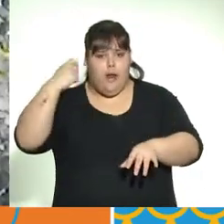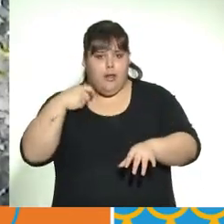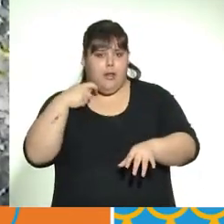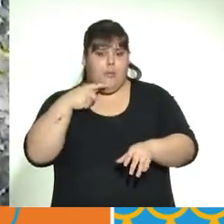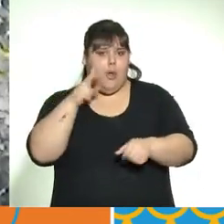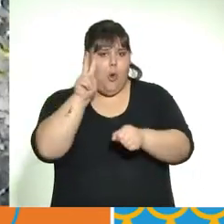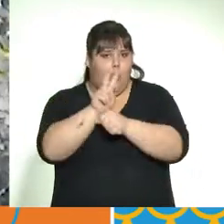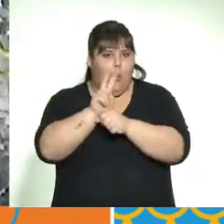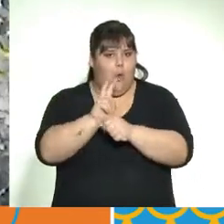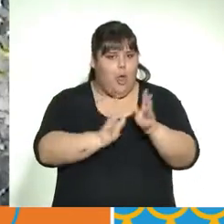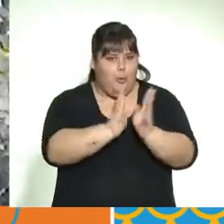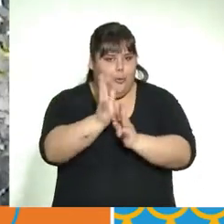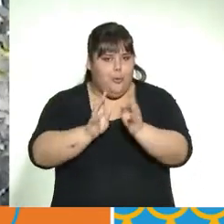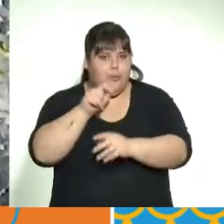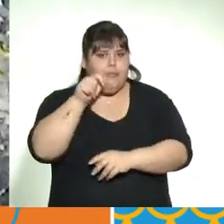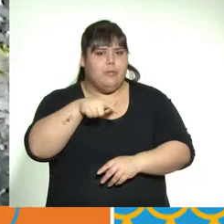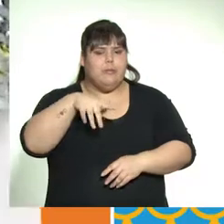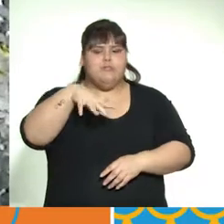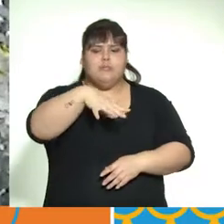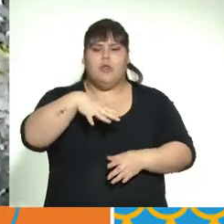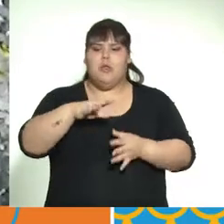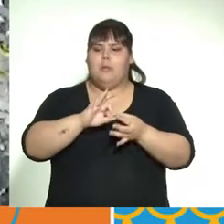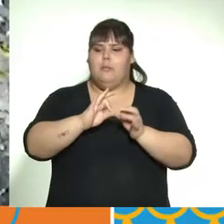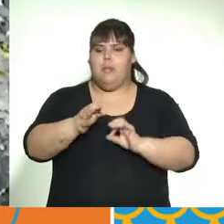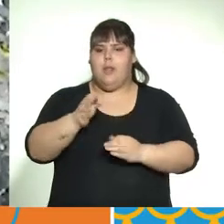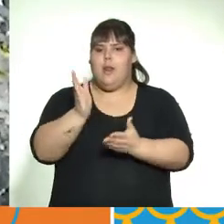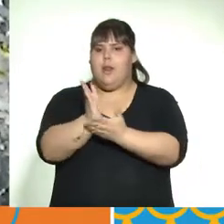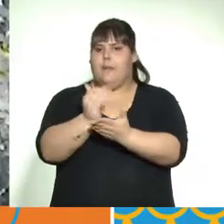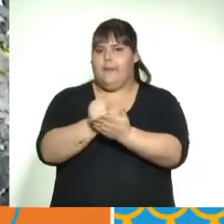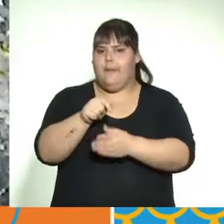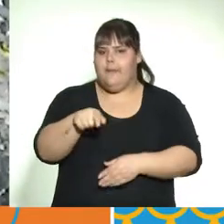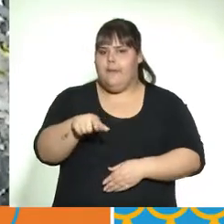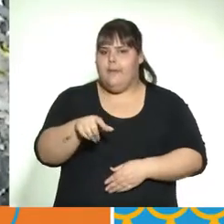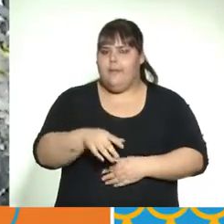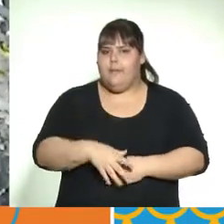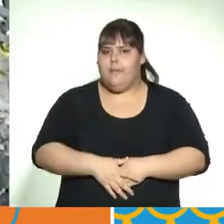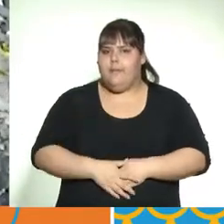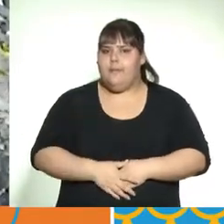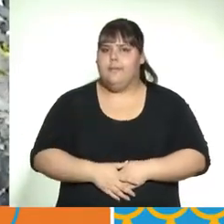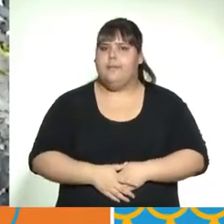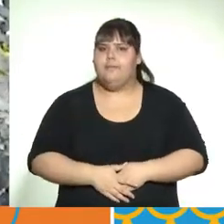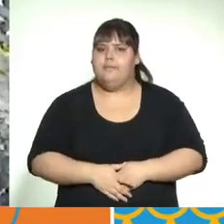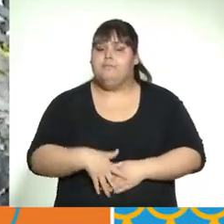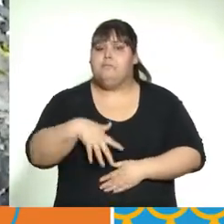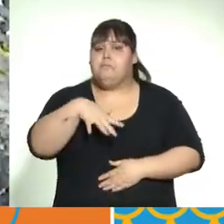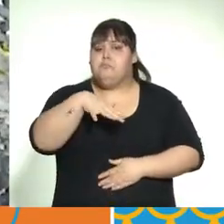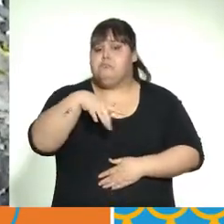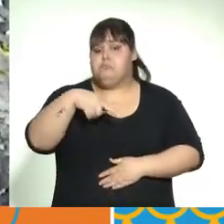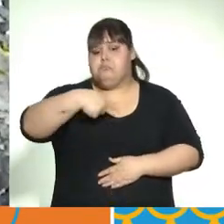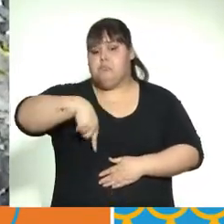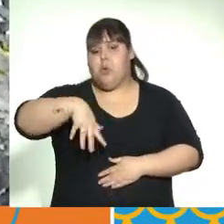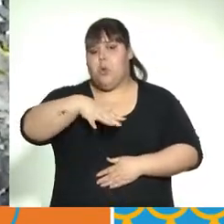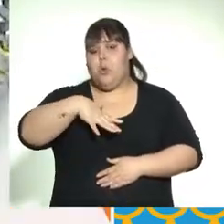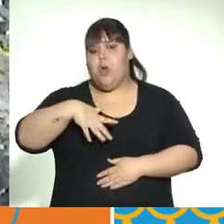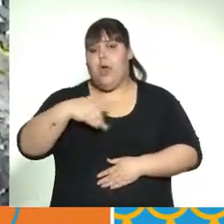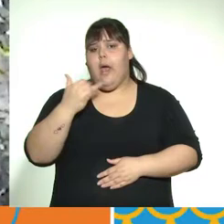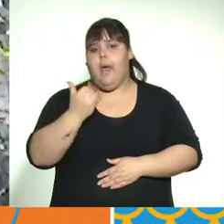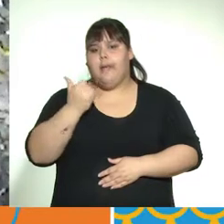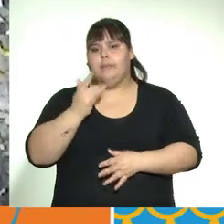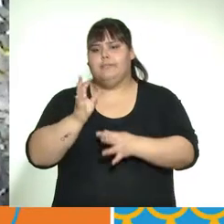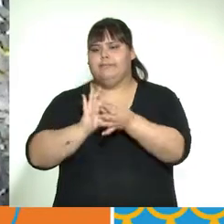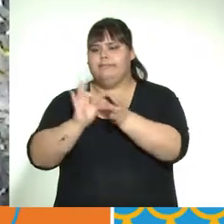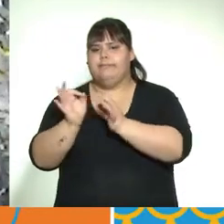agroecológica, acá en la zona de La Picada. En este lugar